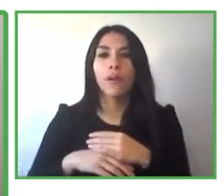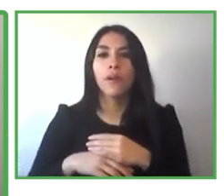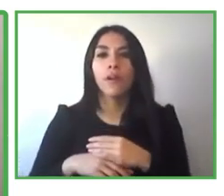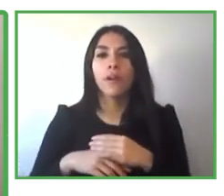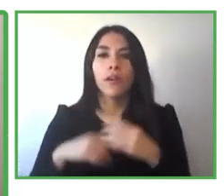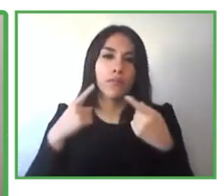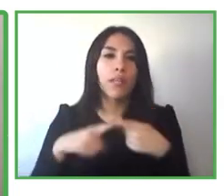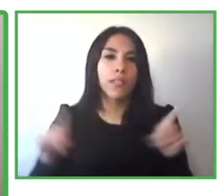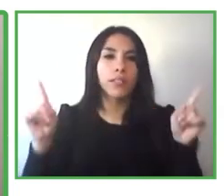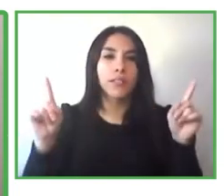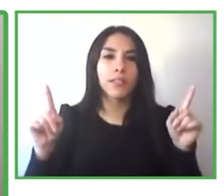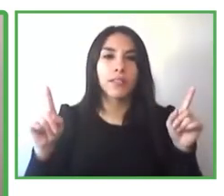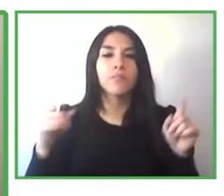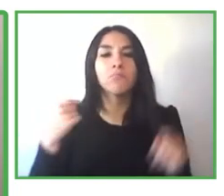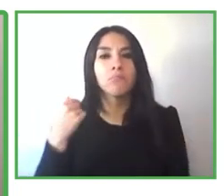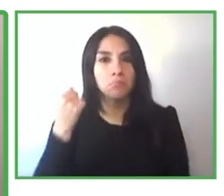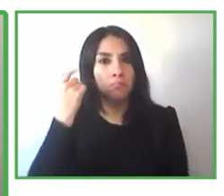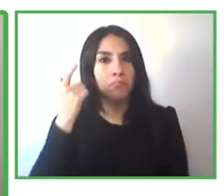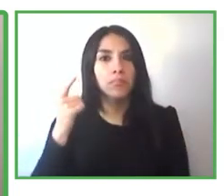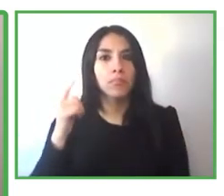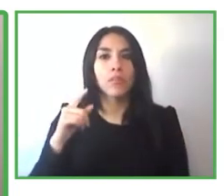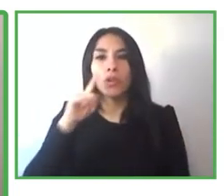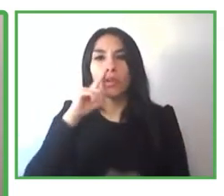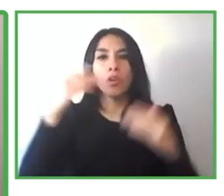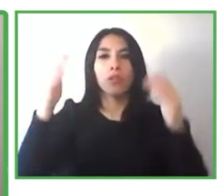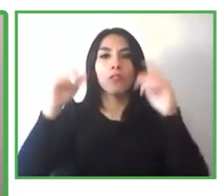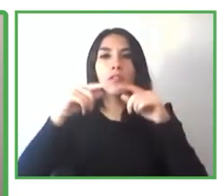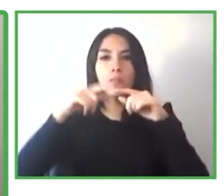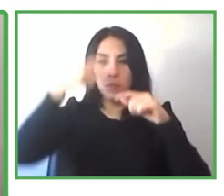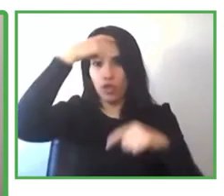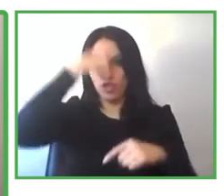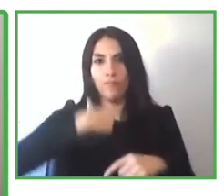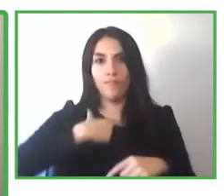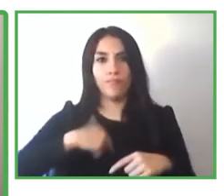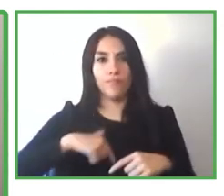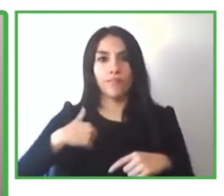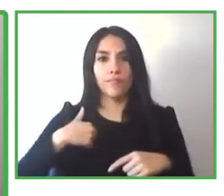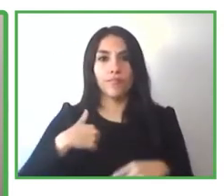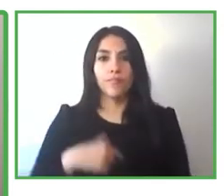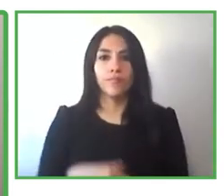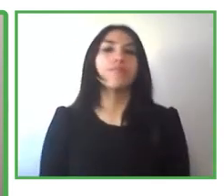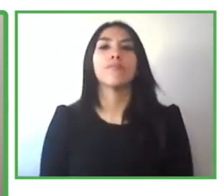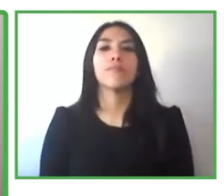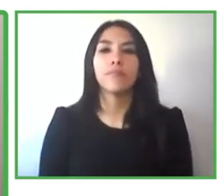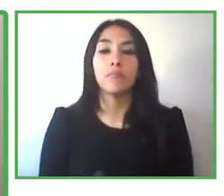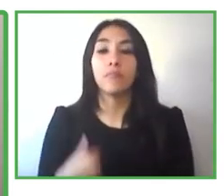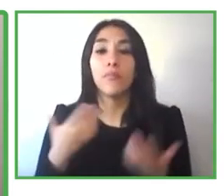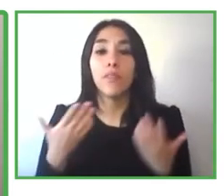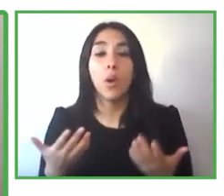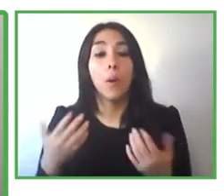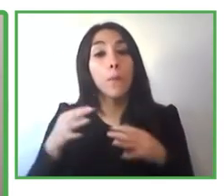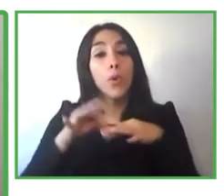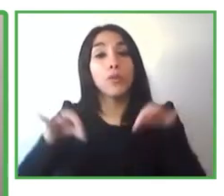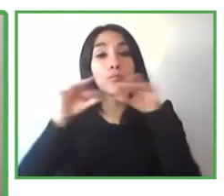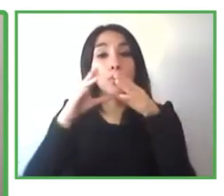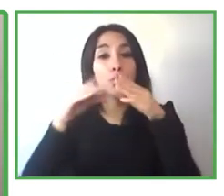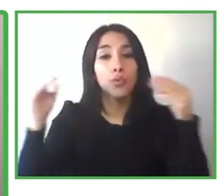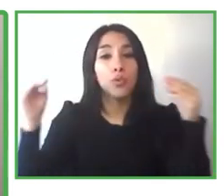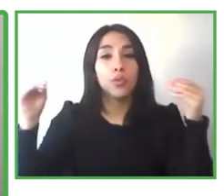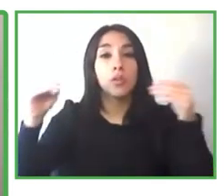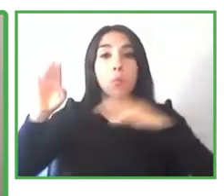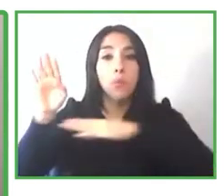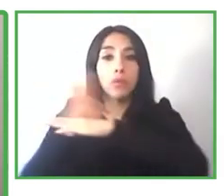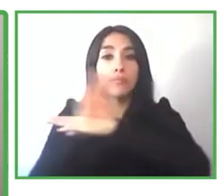muy importante. Muchas organizaciones no te tratarían de la misma forma, te tratarían distinto por